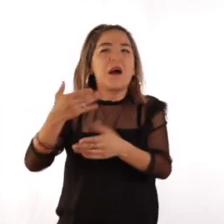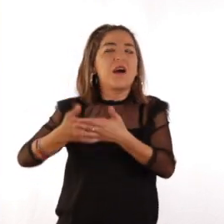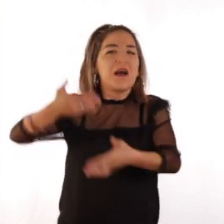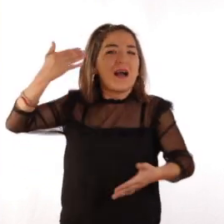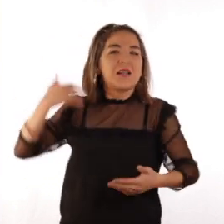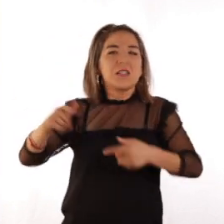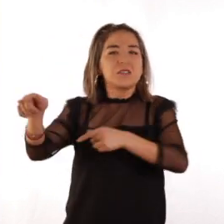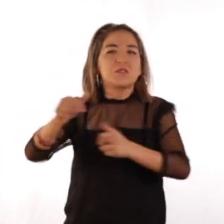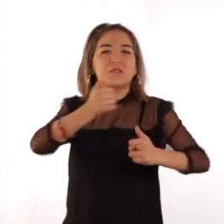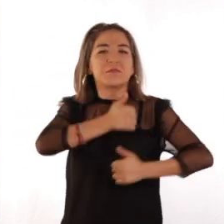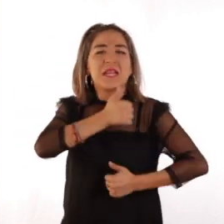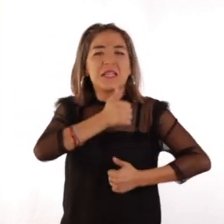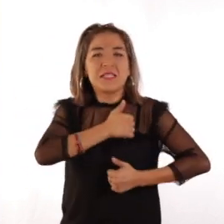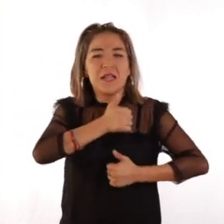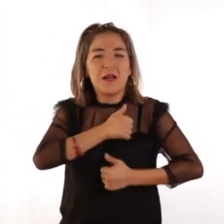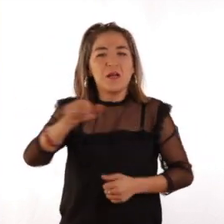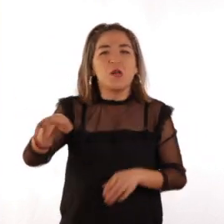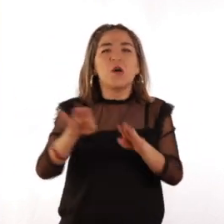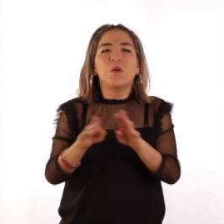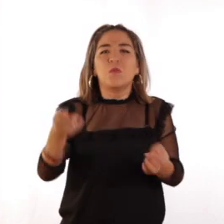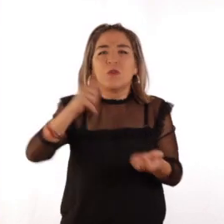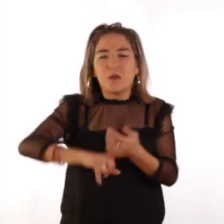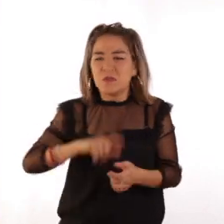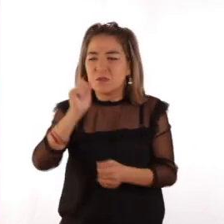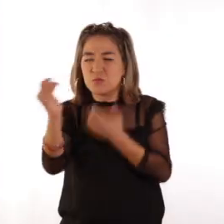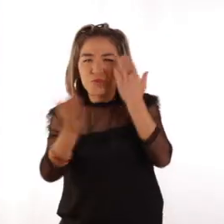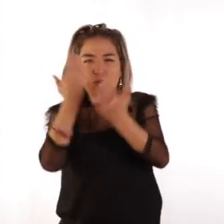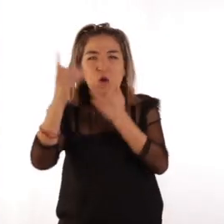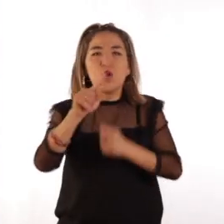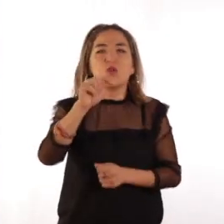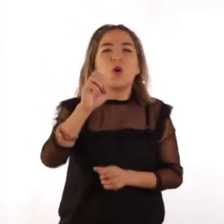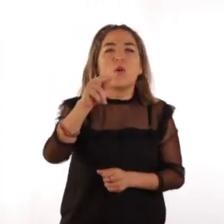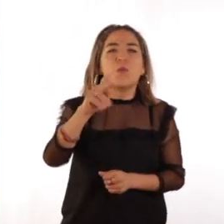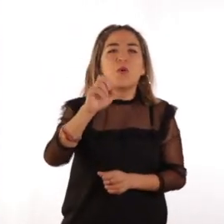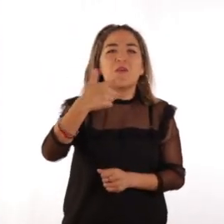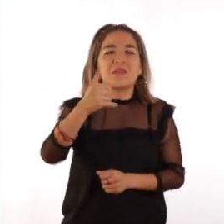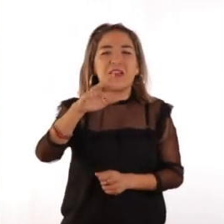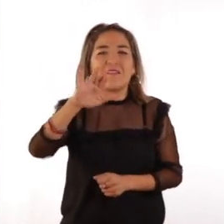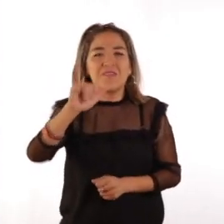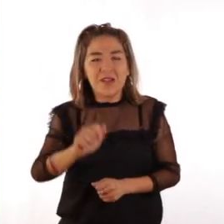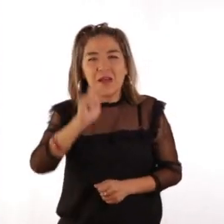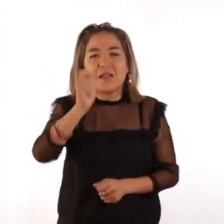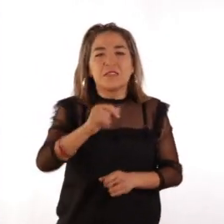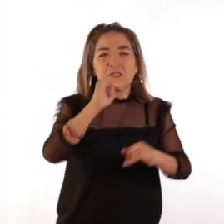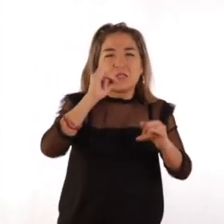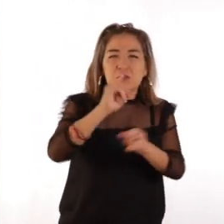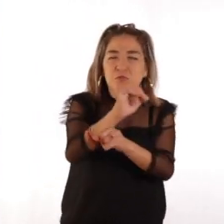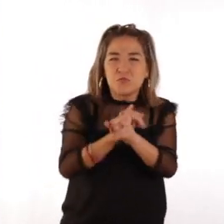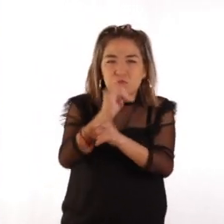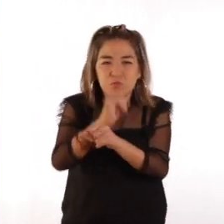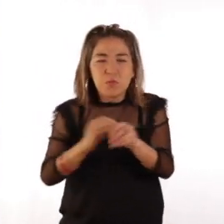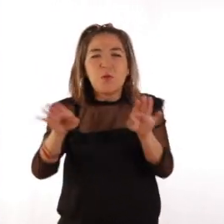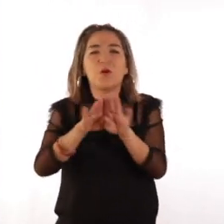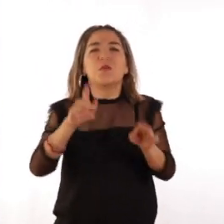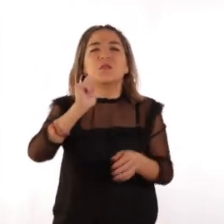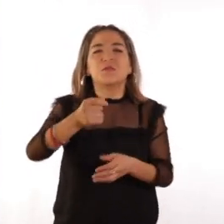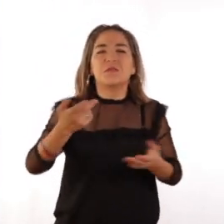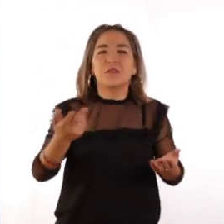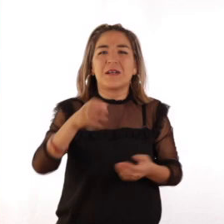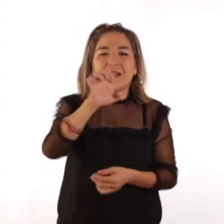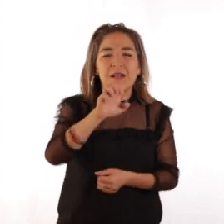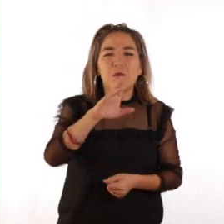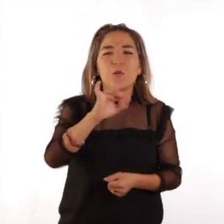que mediante métodos topográficos basados una vez más en